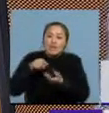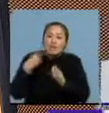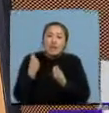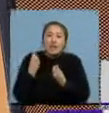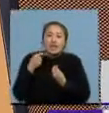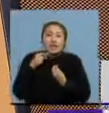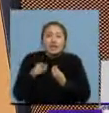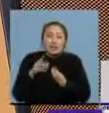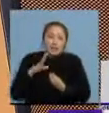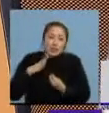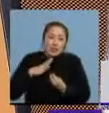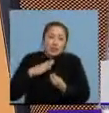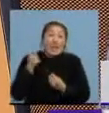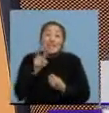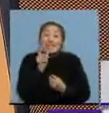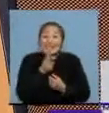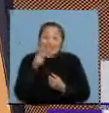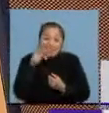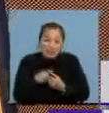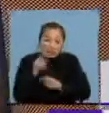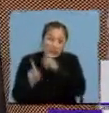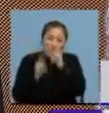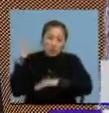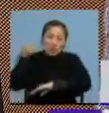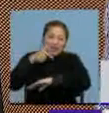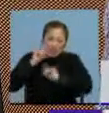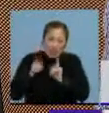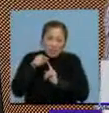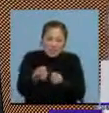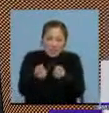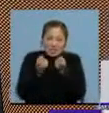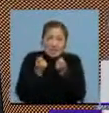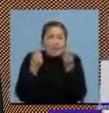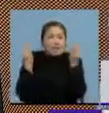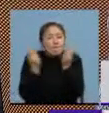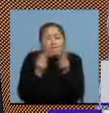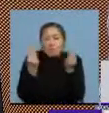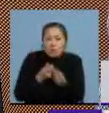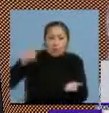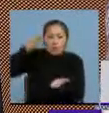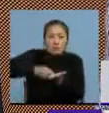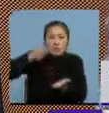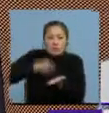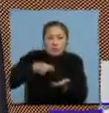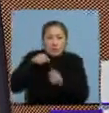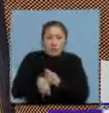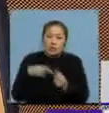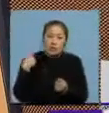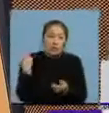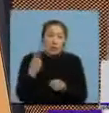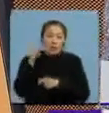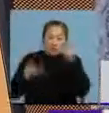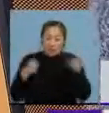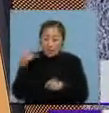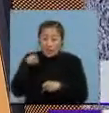térmica significa función a gas y gasoil en algunos casos que tiene un altísimo costo de generación y que no lo puede pagar la gente